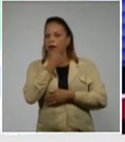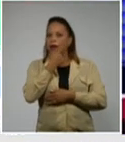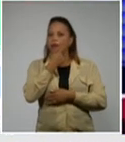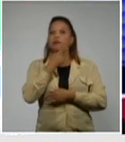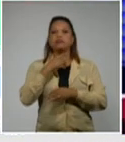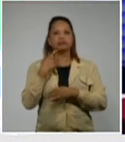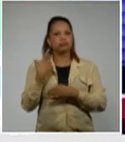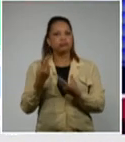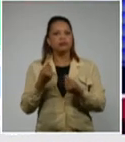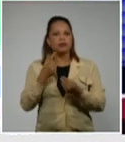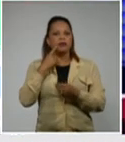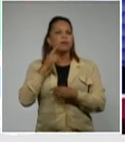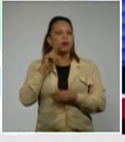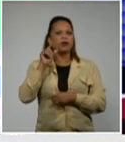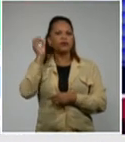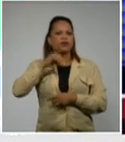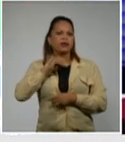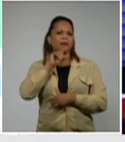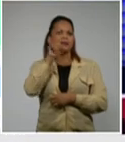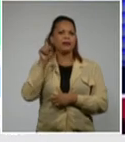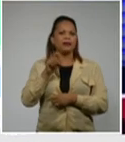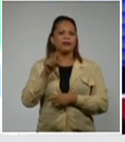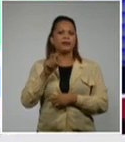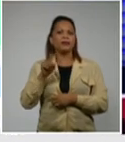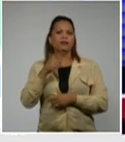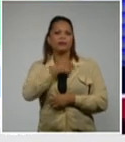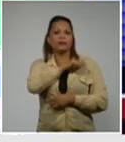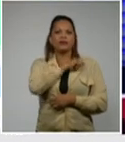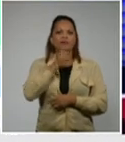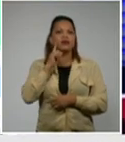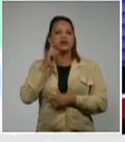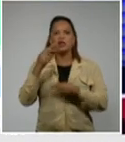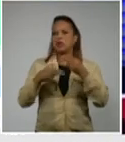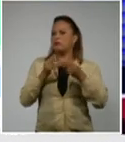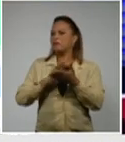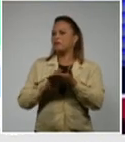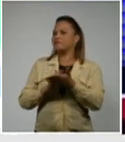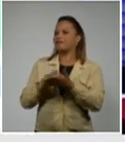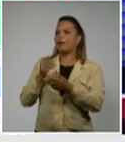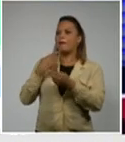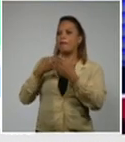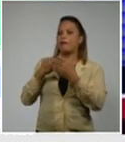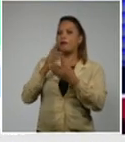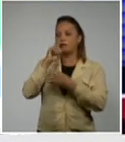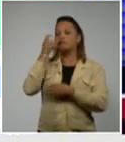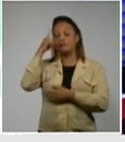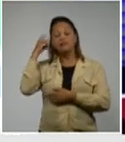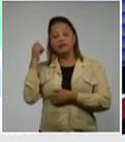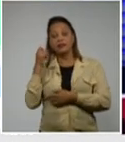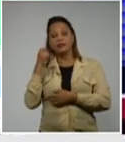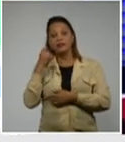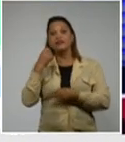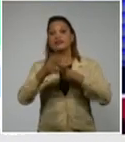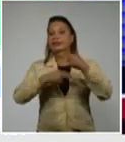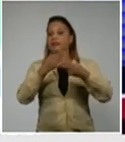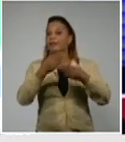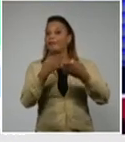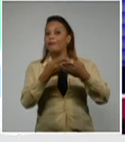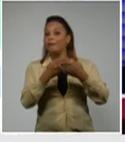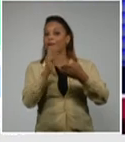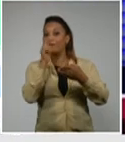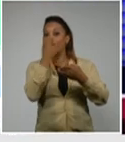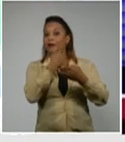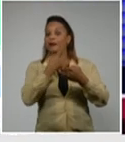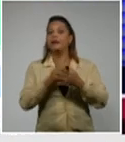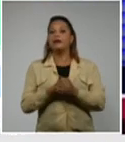ahí viene la pregunta, no es que no se procesaron, sí se procesaron 98 muestras, que es lo que tenían ellos por